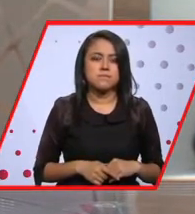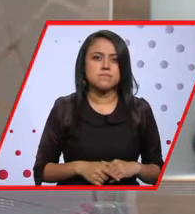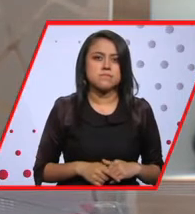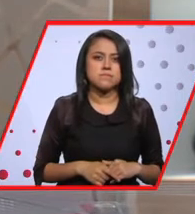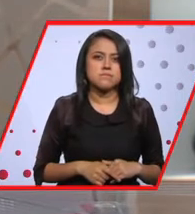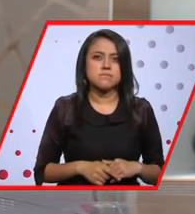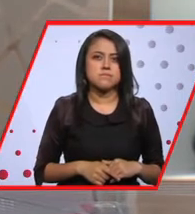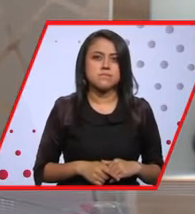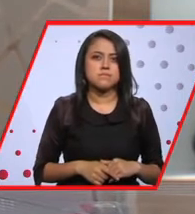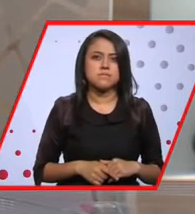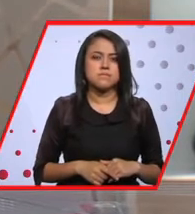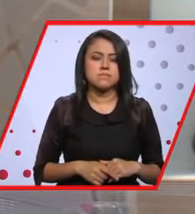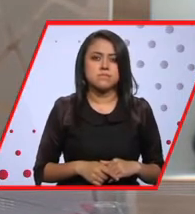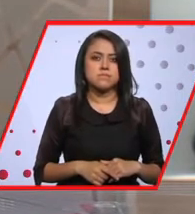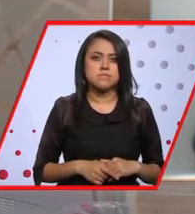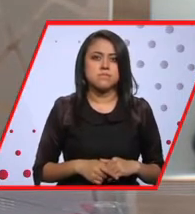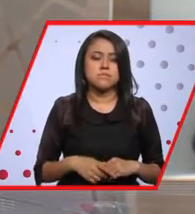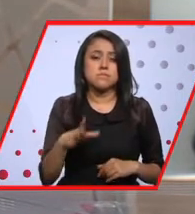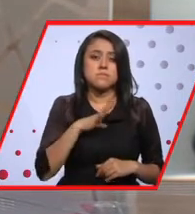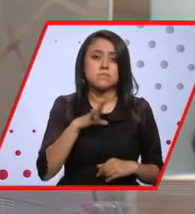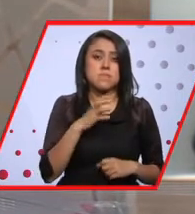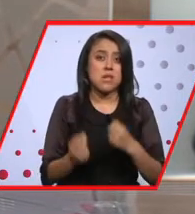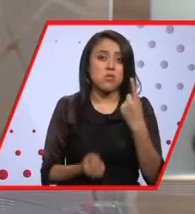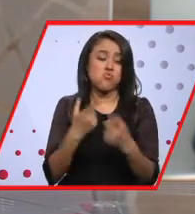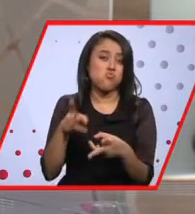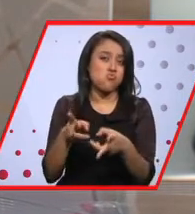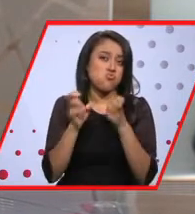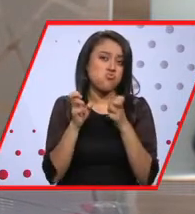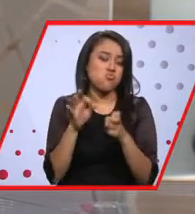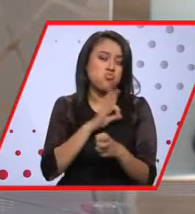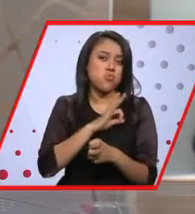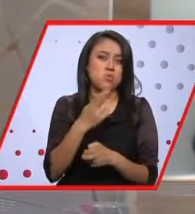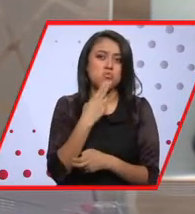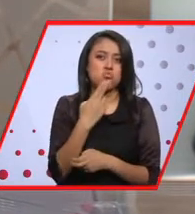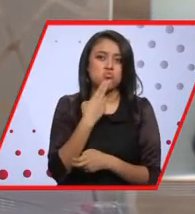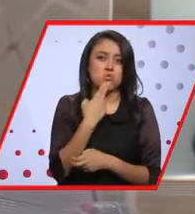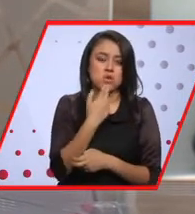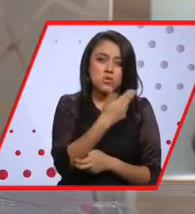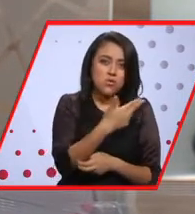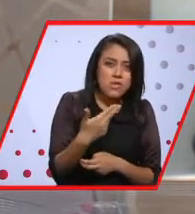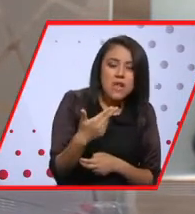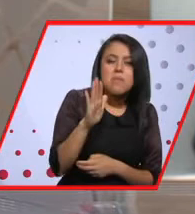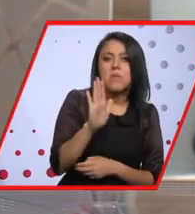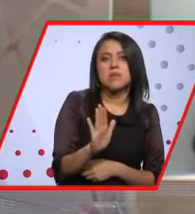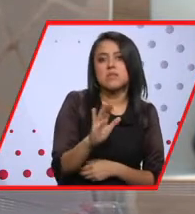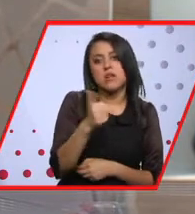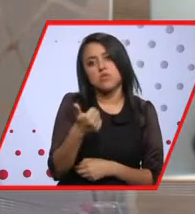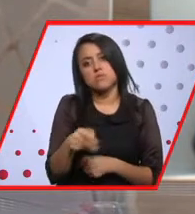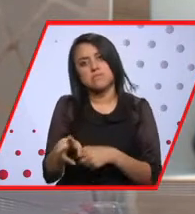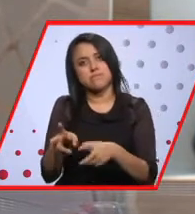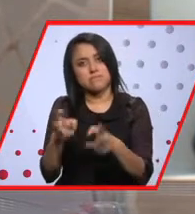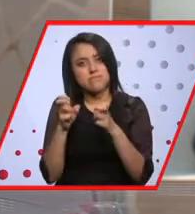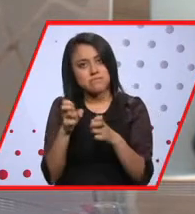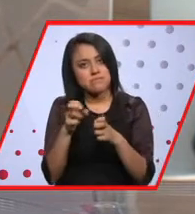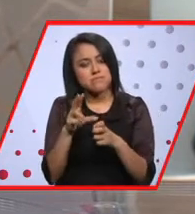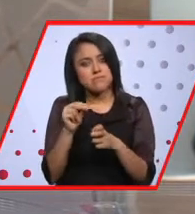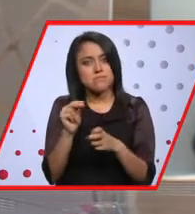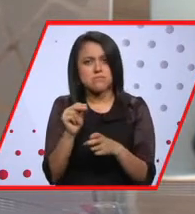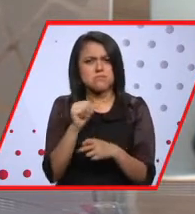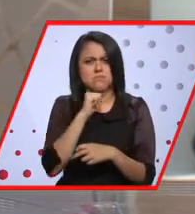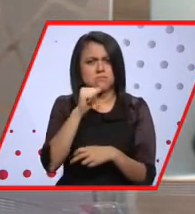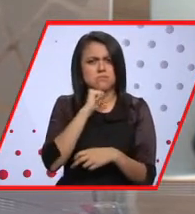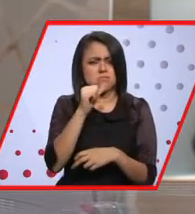que no, pero hay rateros que reciben trato de hotel de lujo en la cárcel y rateros, que no justifico a